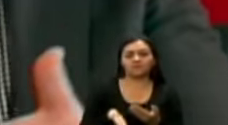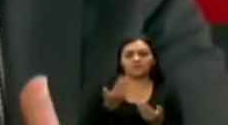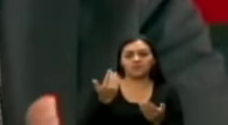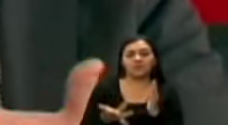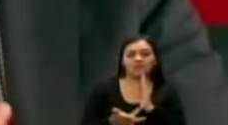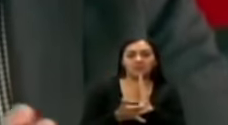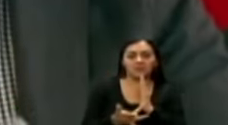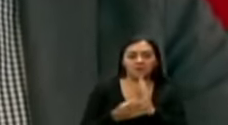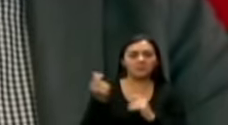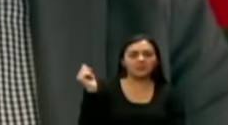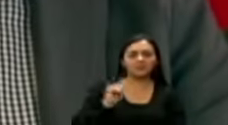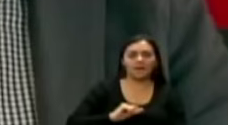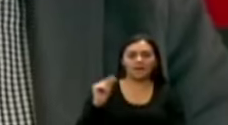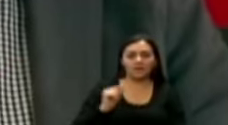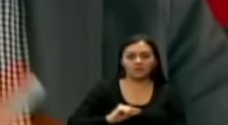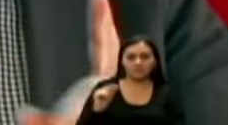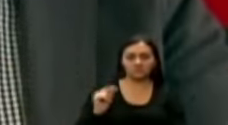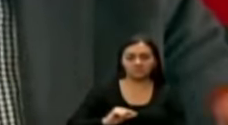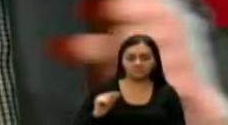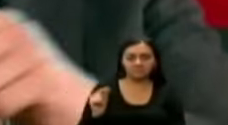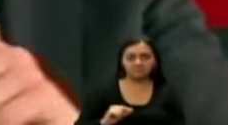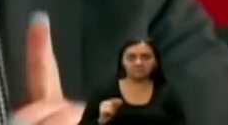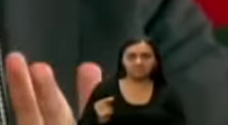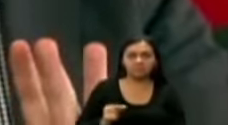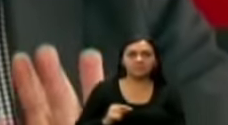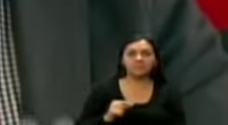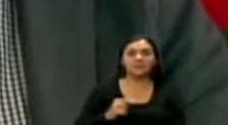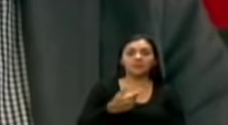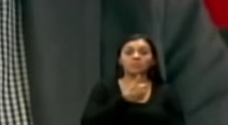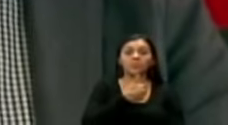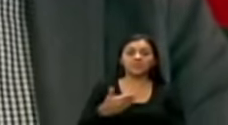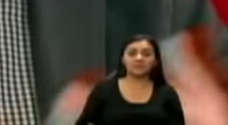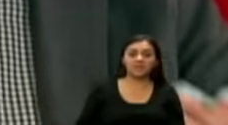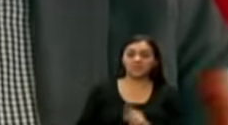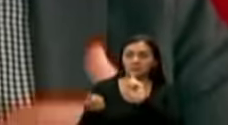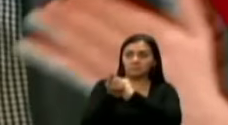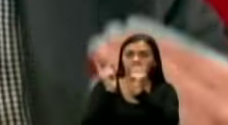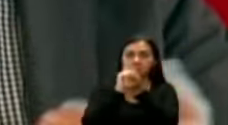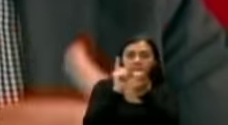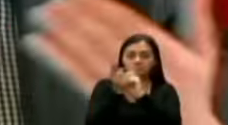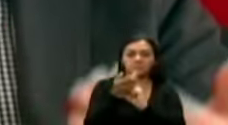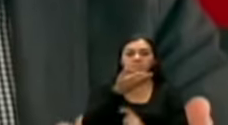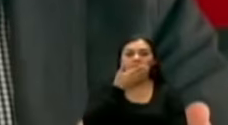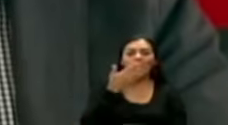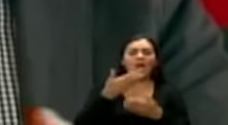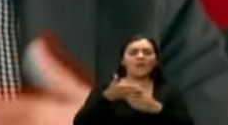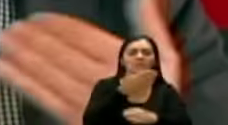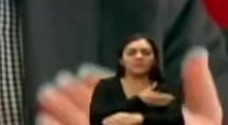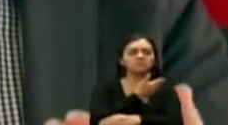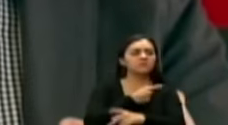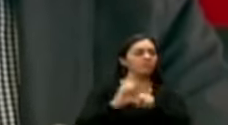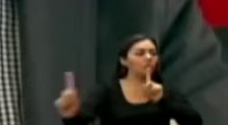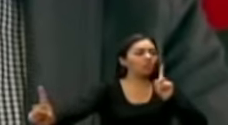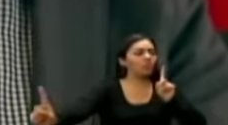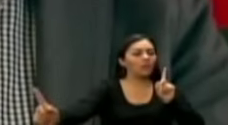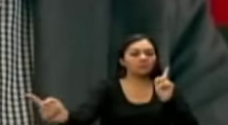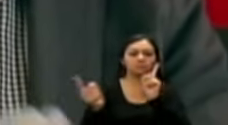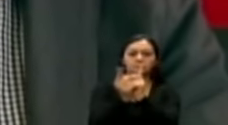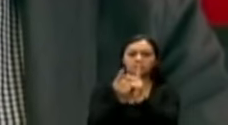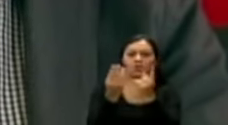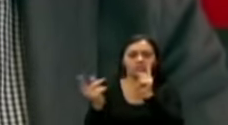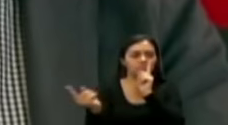hoy es menos costoso que antes, además los presidentes se ven mucho más que antes, y además hoy se lo puede seguir por internet, por lo tanto hoy tenemos